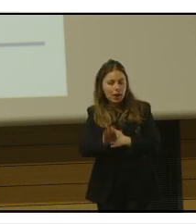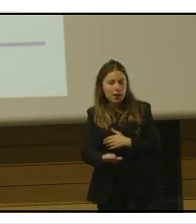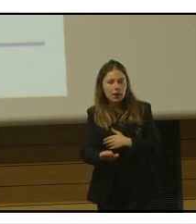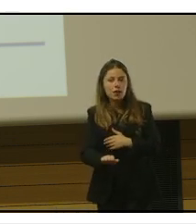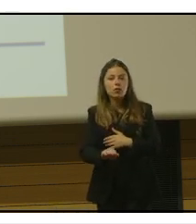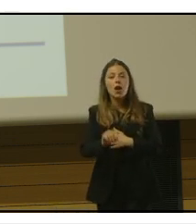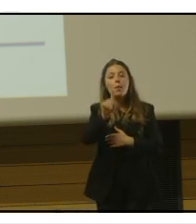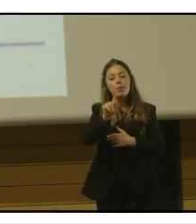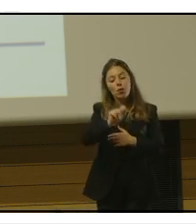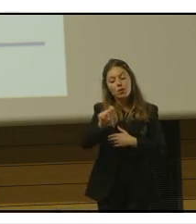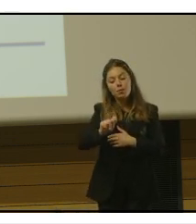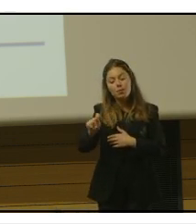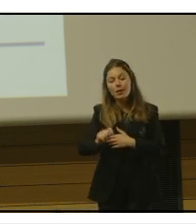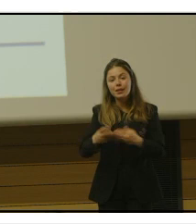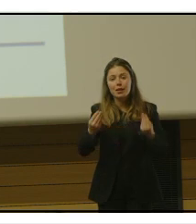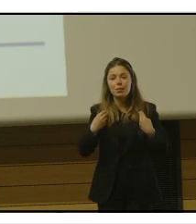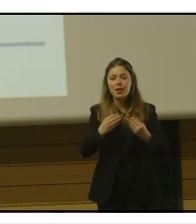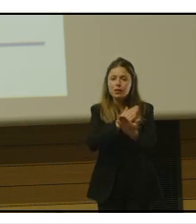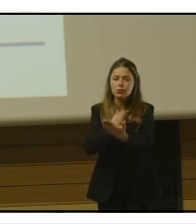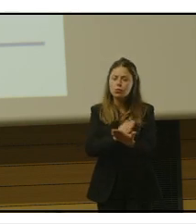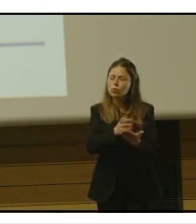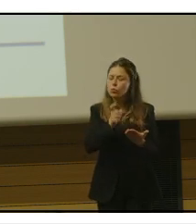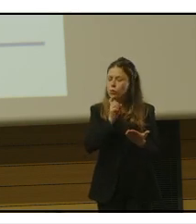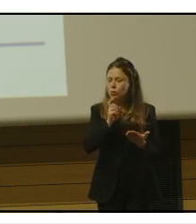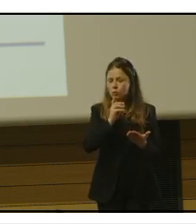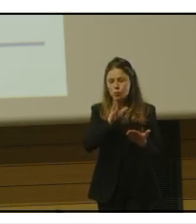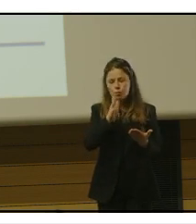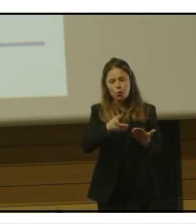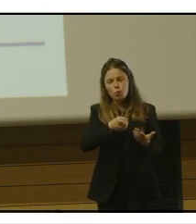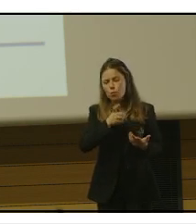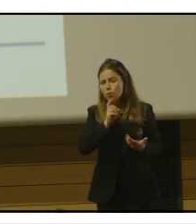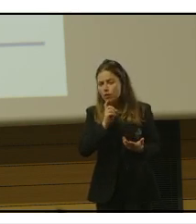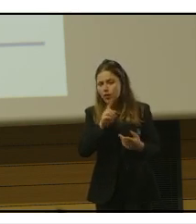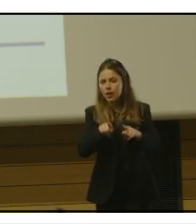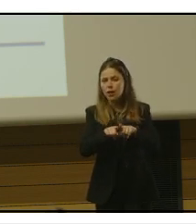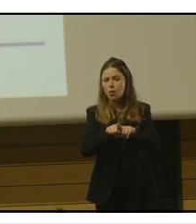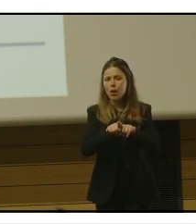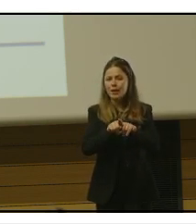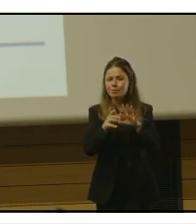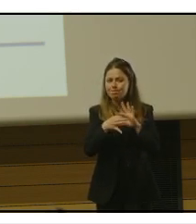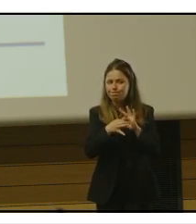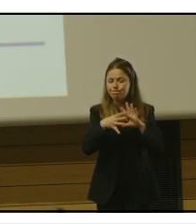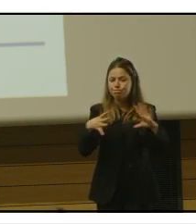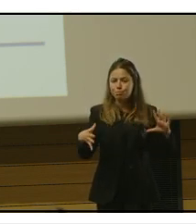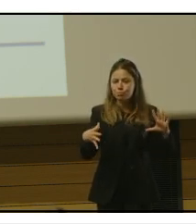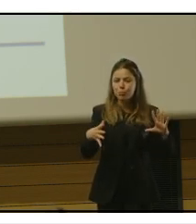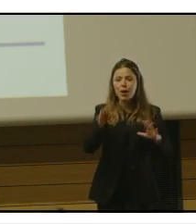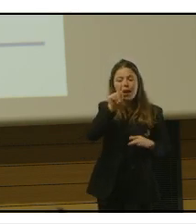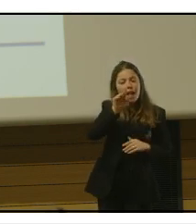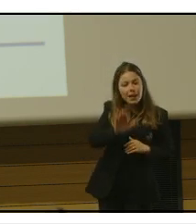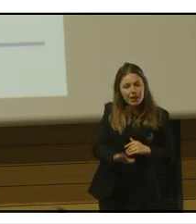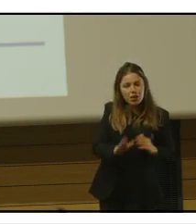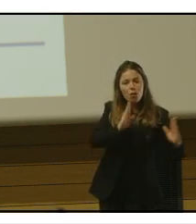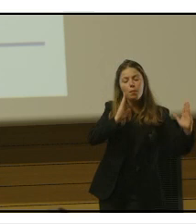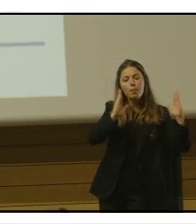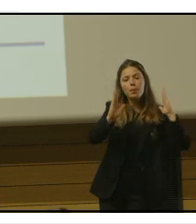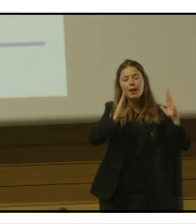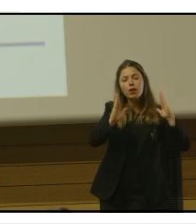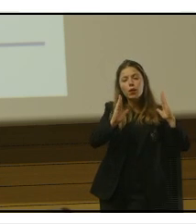los primeros meses de vida son estudios muy complejos, porque aquí es muy difícil desligar lo que es la exposición de ese niño en el